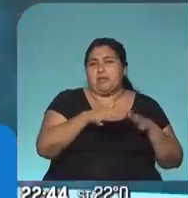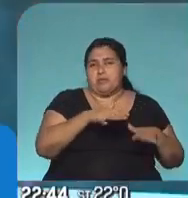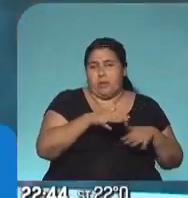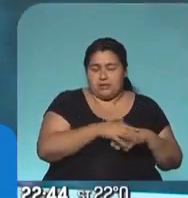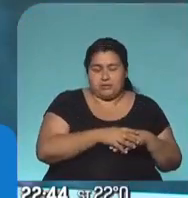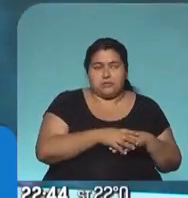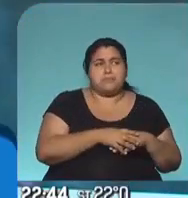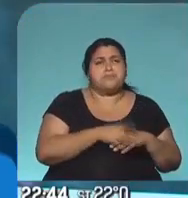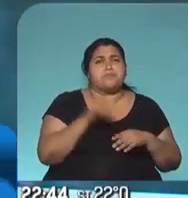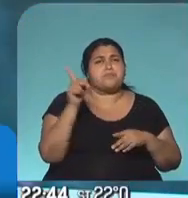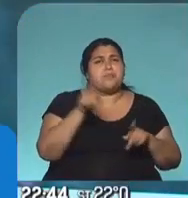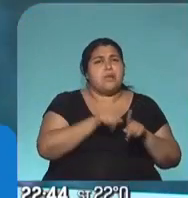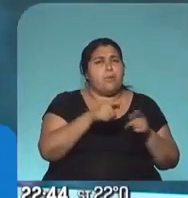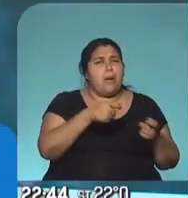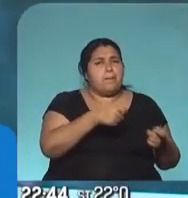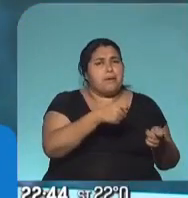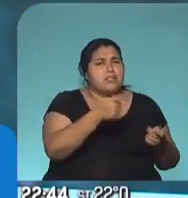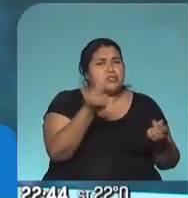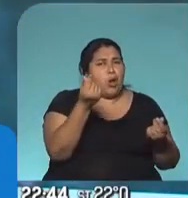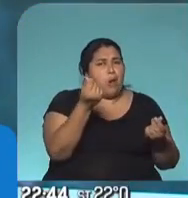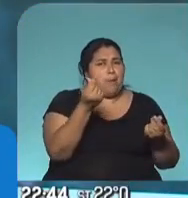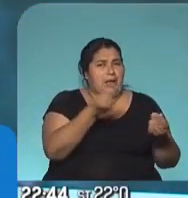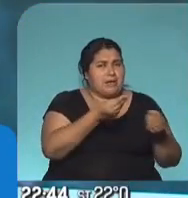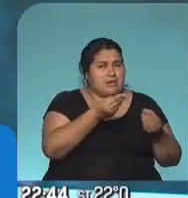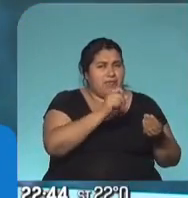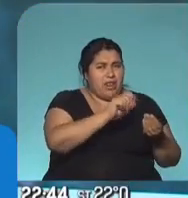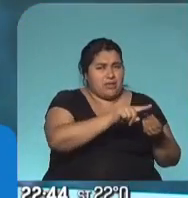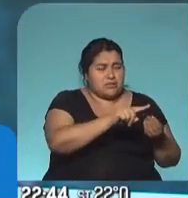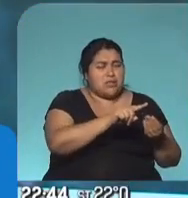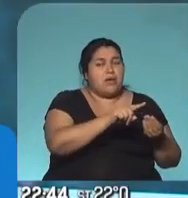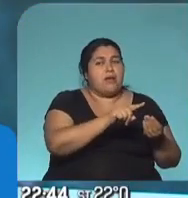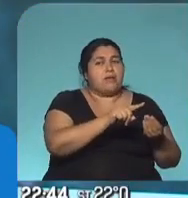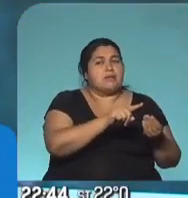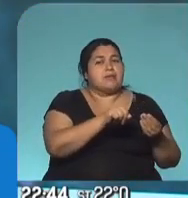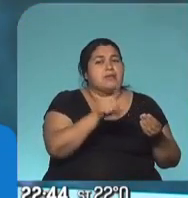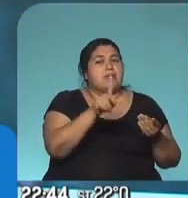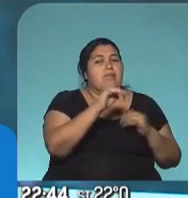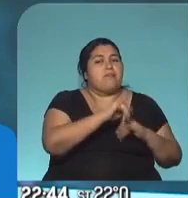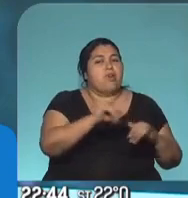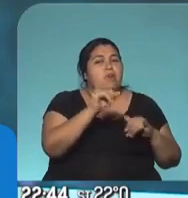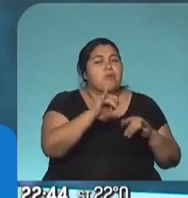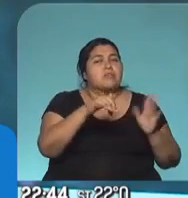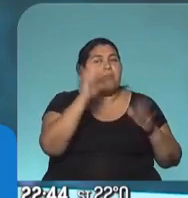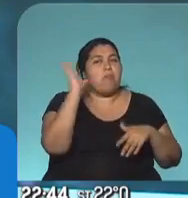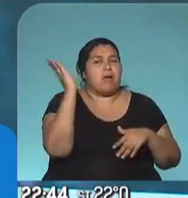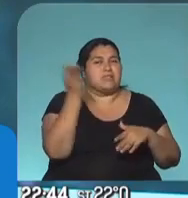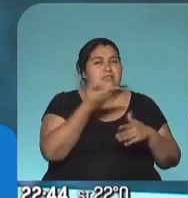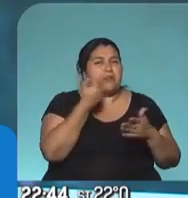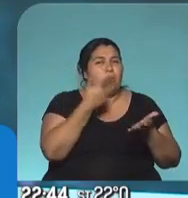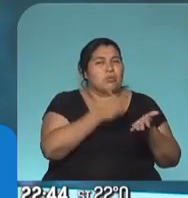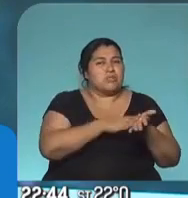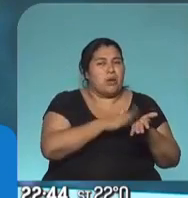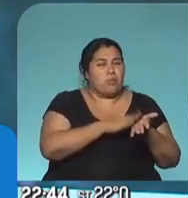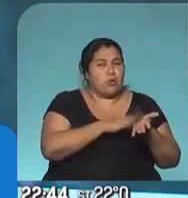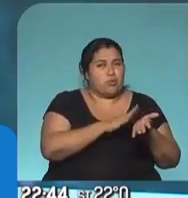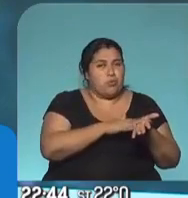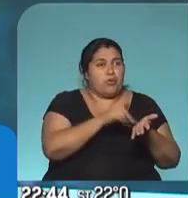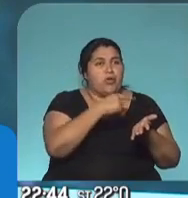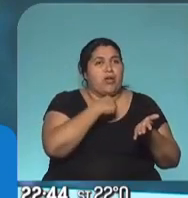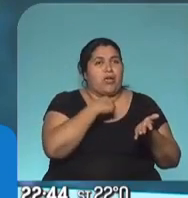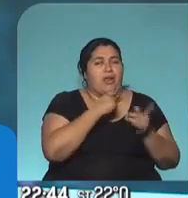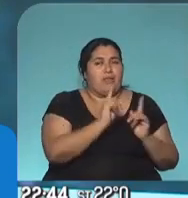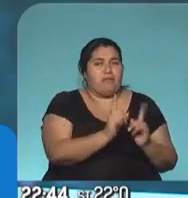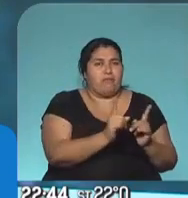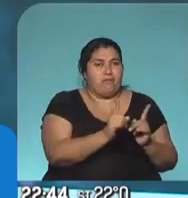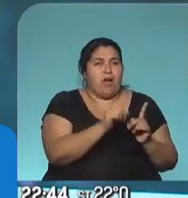como mencionaba recién bien el informe, que hace que cada vez más porcentaje del presupuesto se tenga que dedicar a sostener